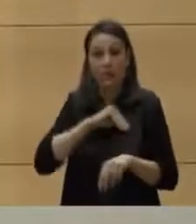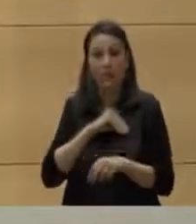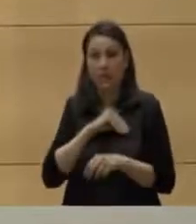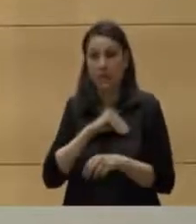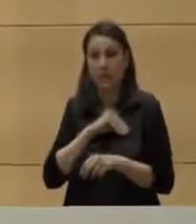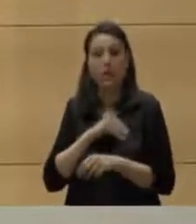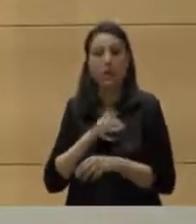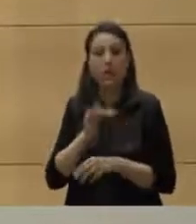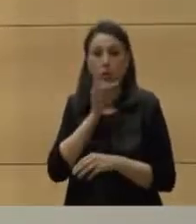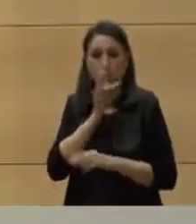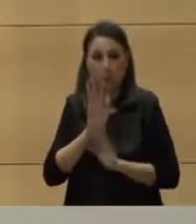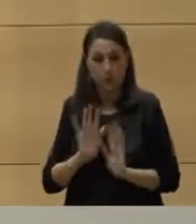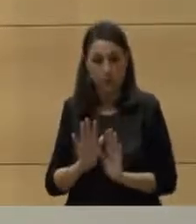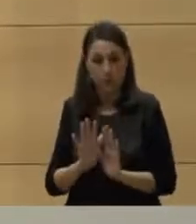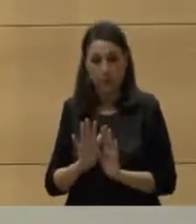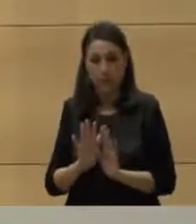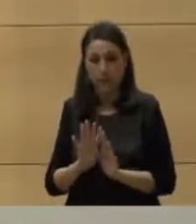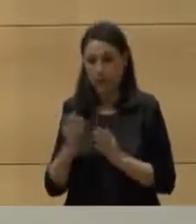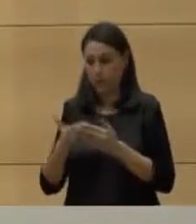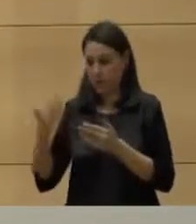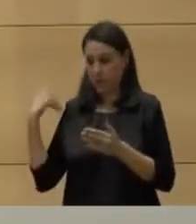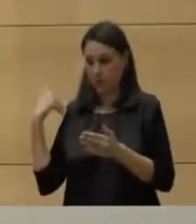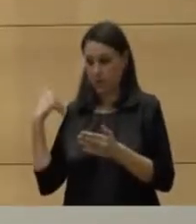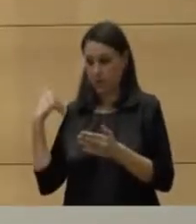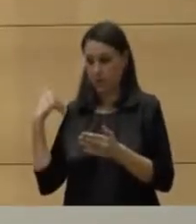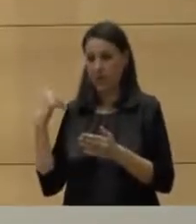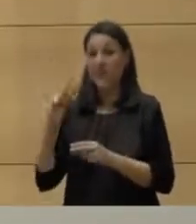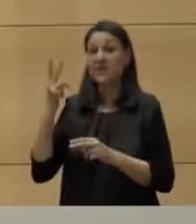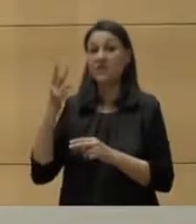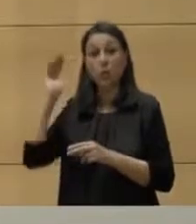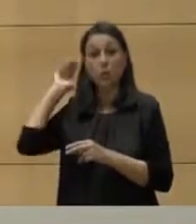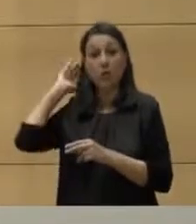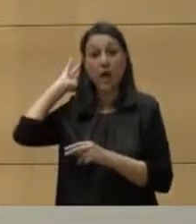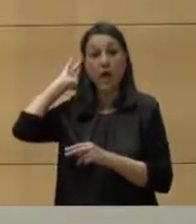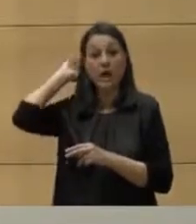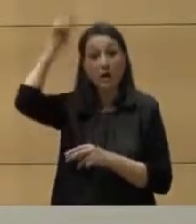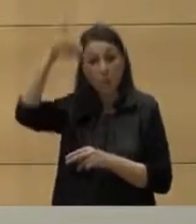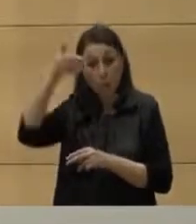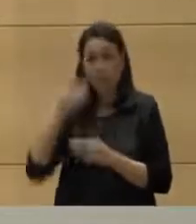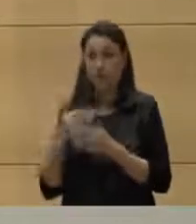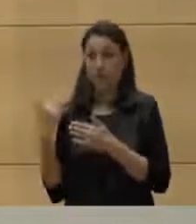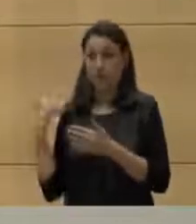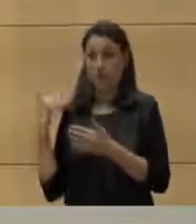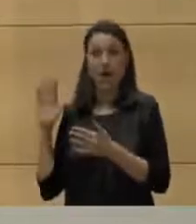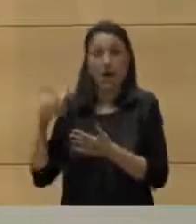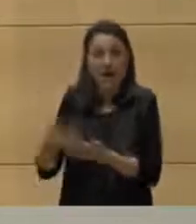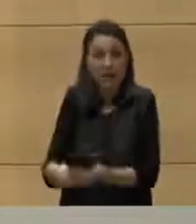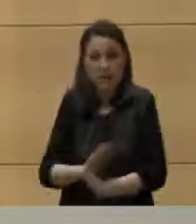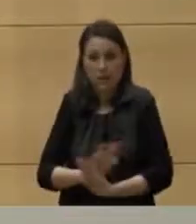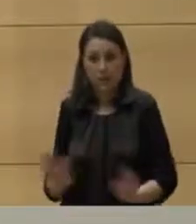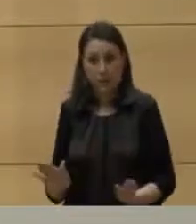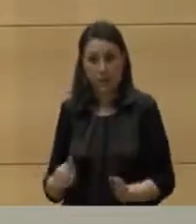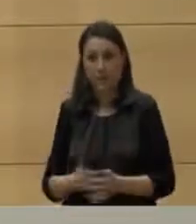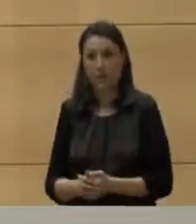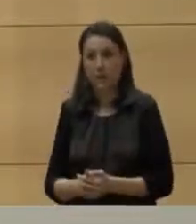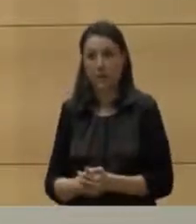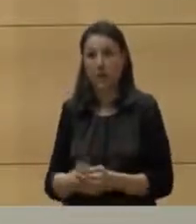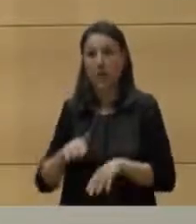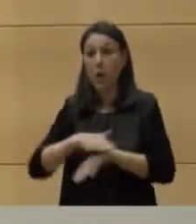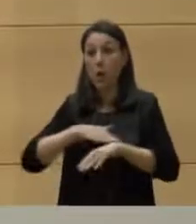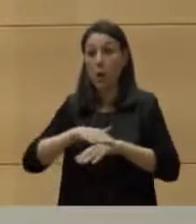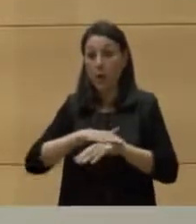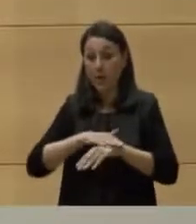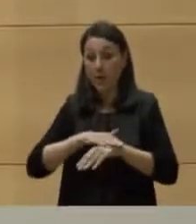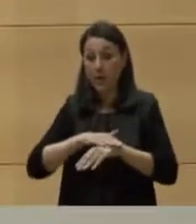tenido lugar desde la Segunda República. El gobierno provisional de la Segunda República